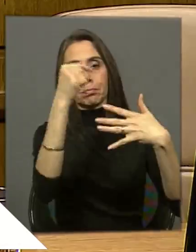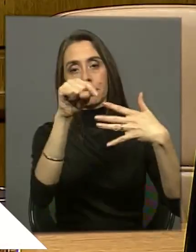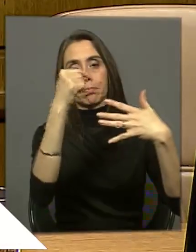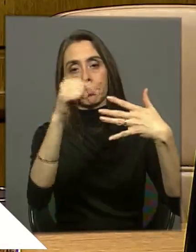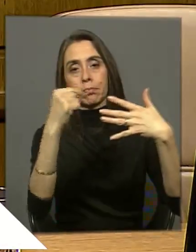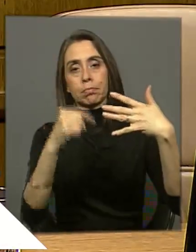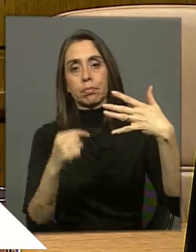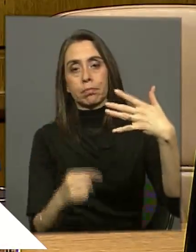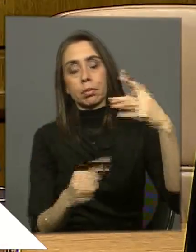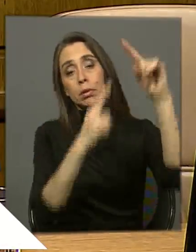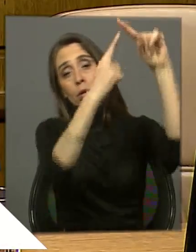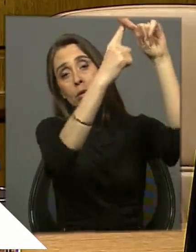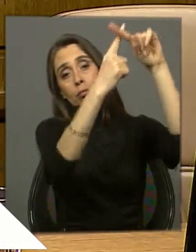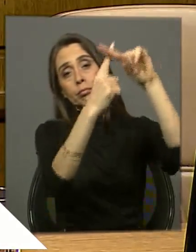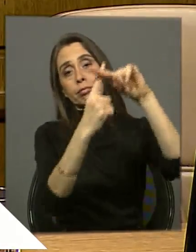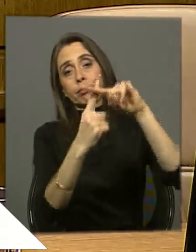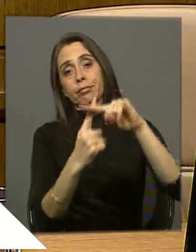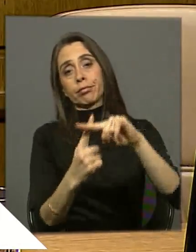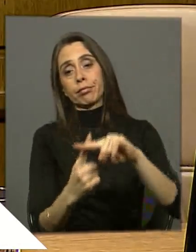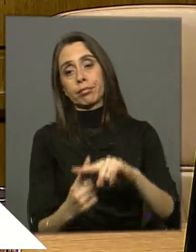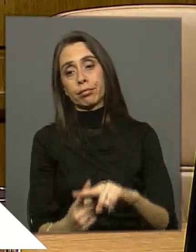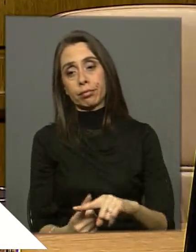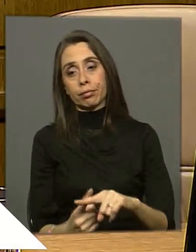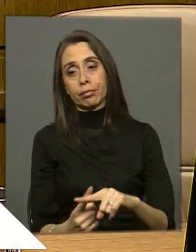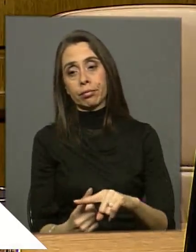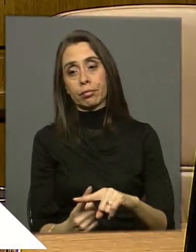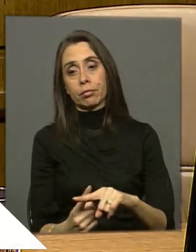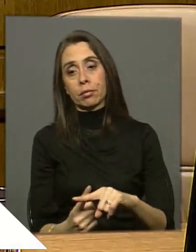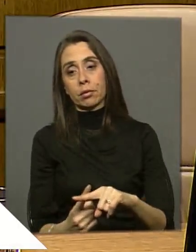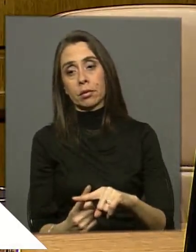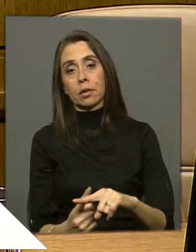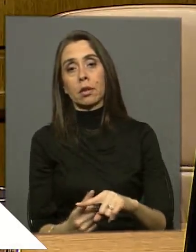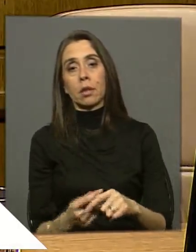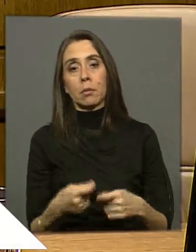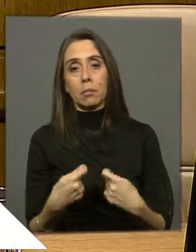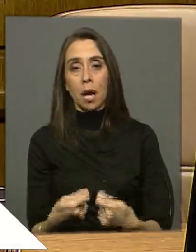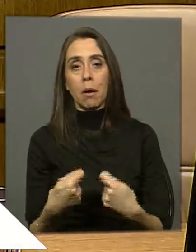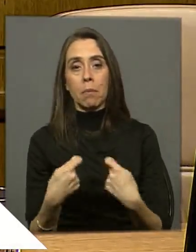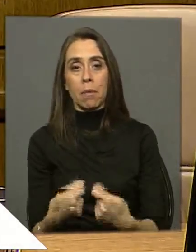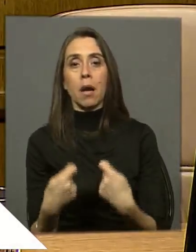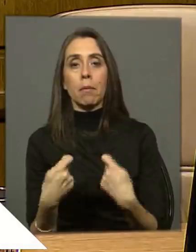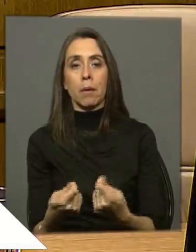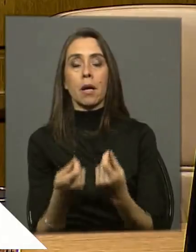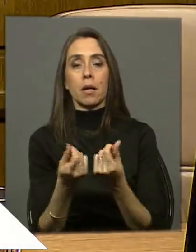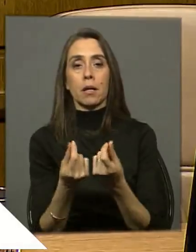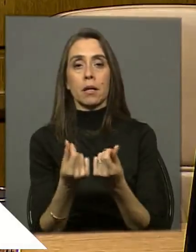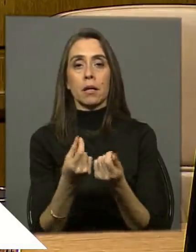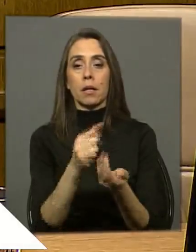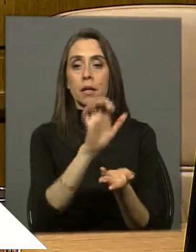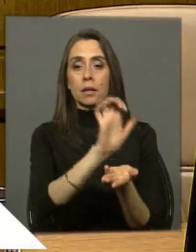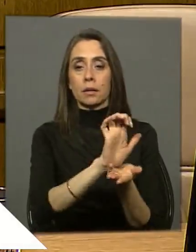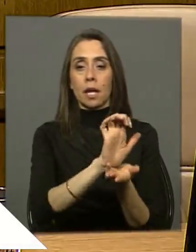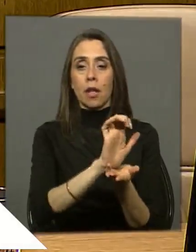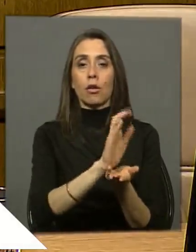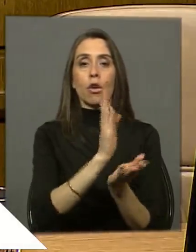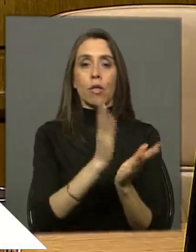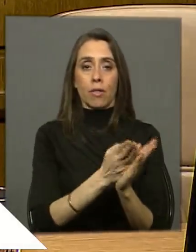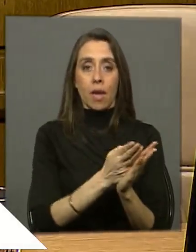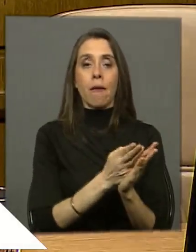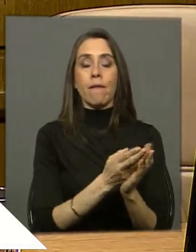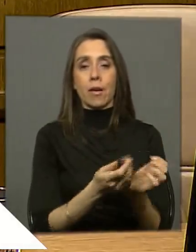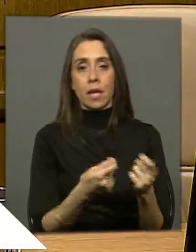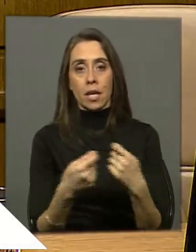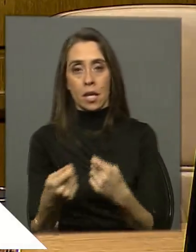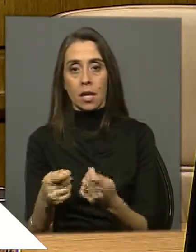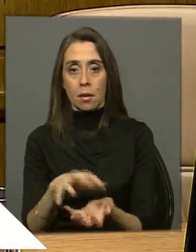etcétera. Una suma de ingentes recursos que el Estado debe invertir para